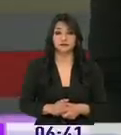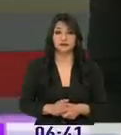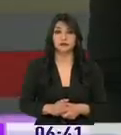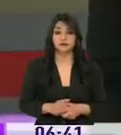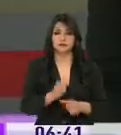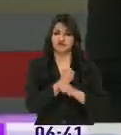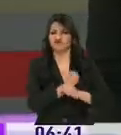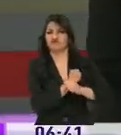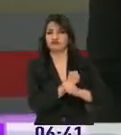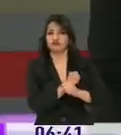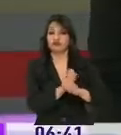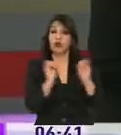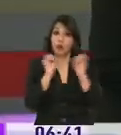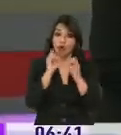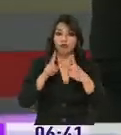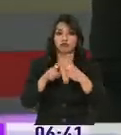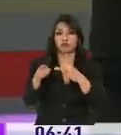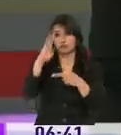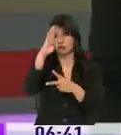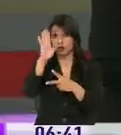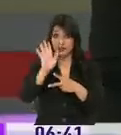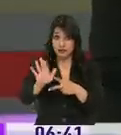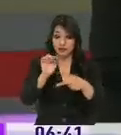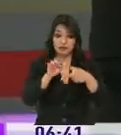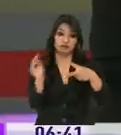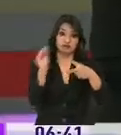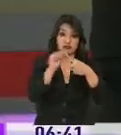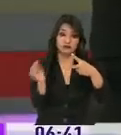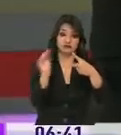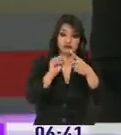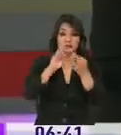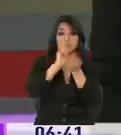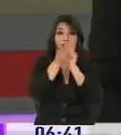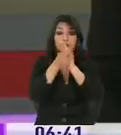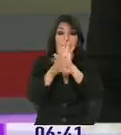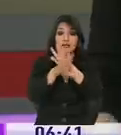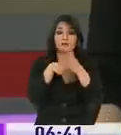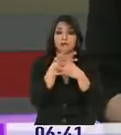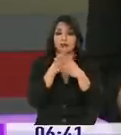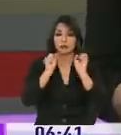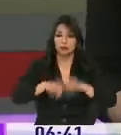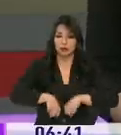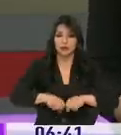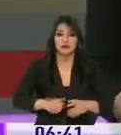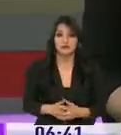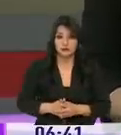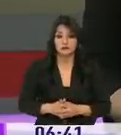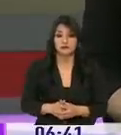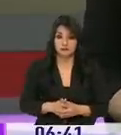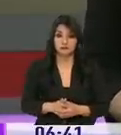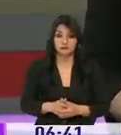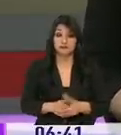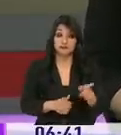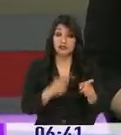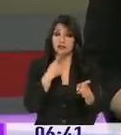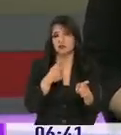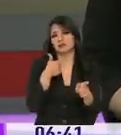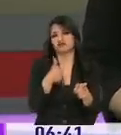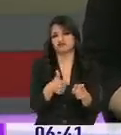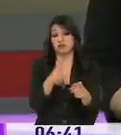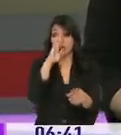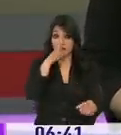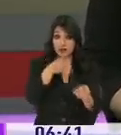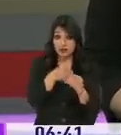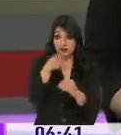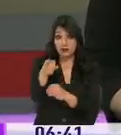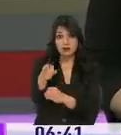y otros mecanismos del accionar policial fueron incluidos en las reformas al Código Integral Penal. Un acierto a decir de la institución que busca garantizar